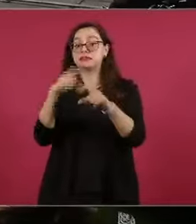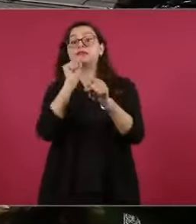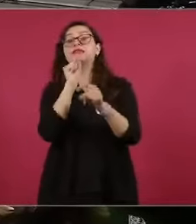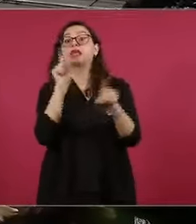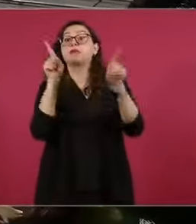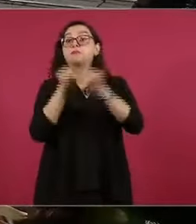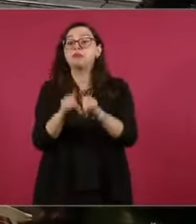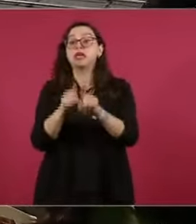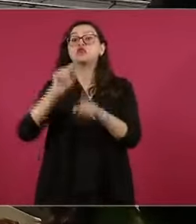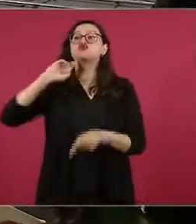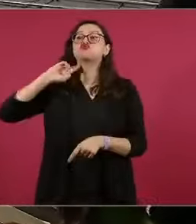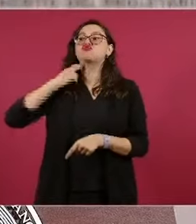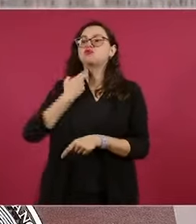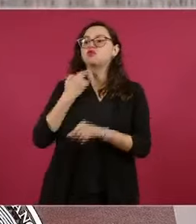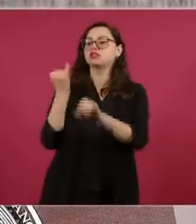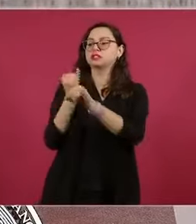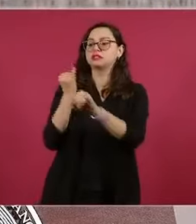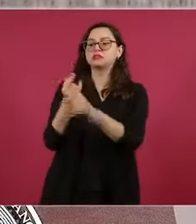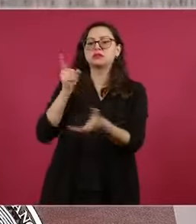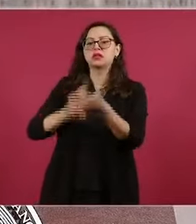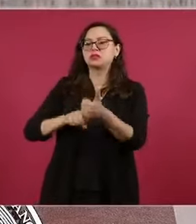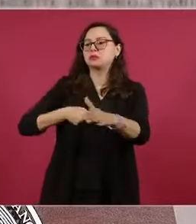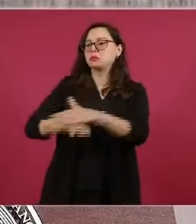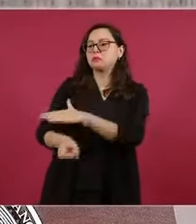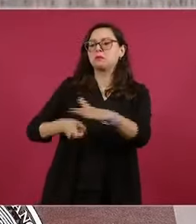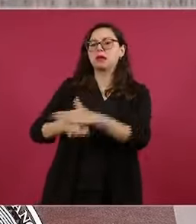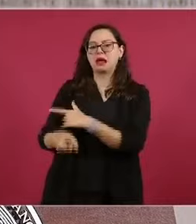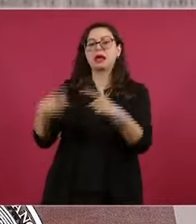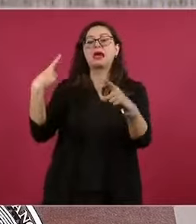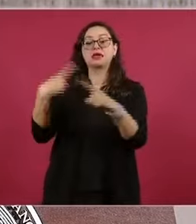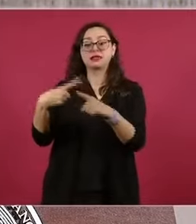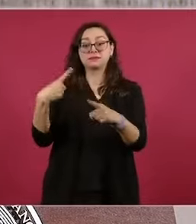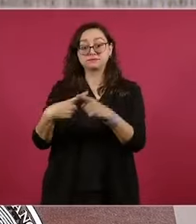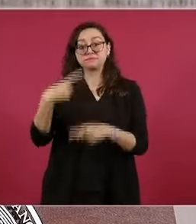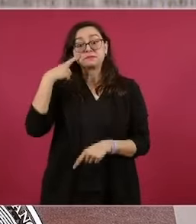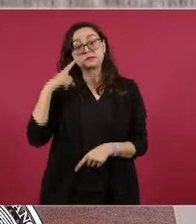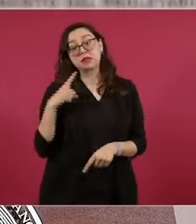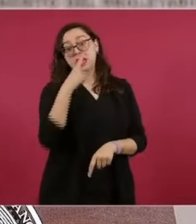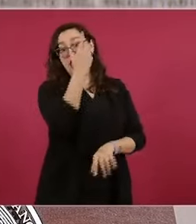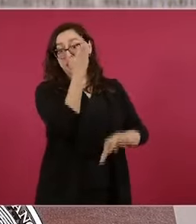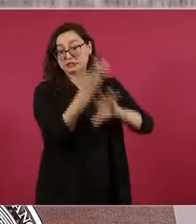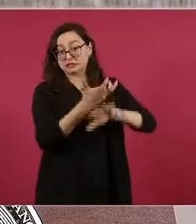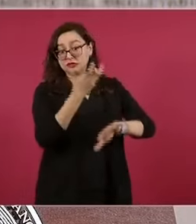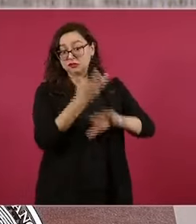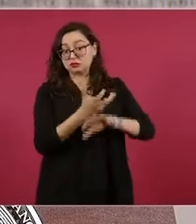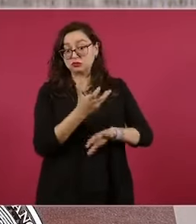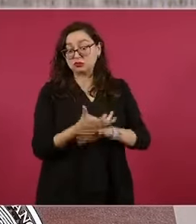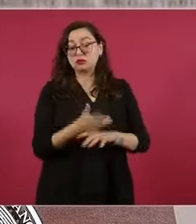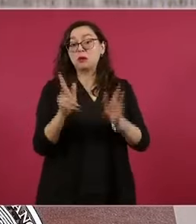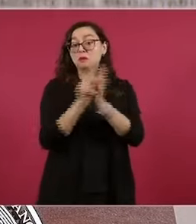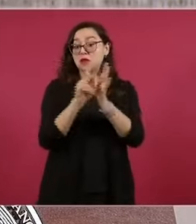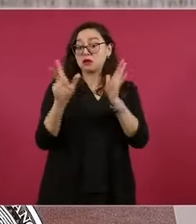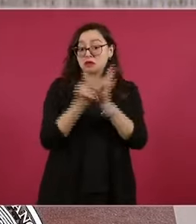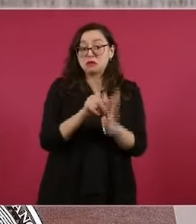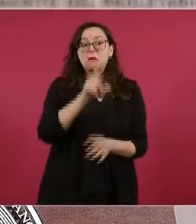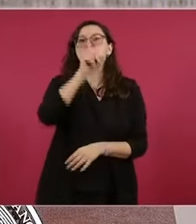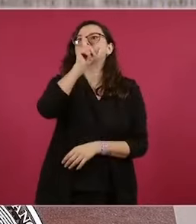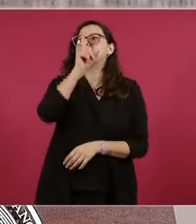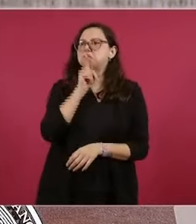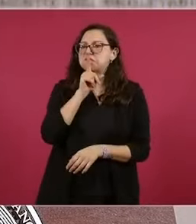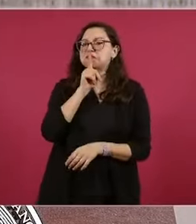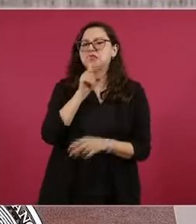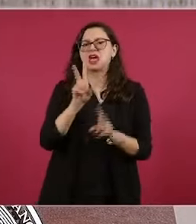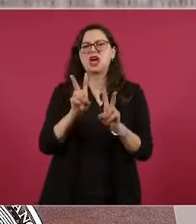Porque The Wall Street Journal miente sobre detenciones del crimen organizado y Claudio X